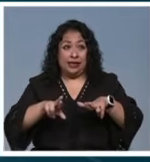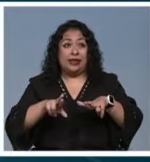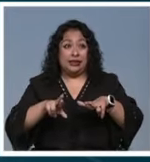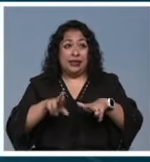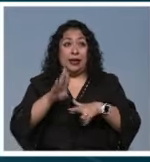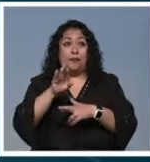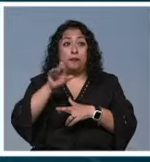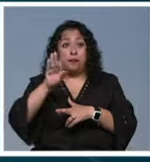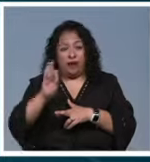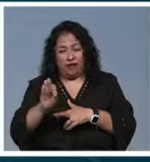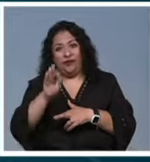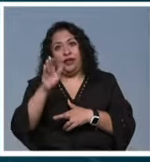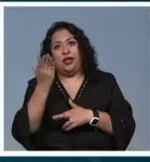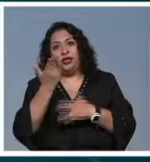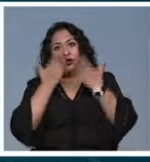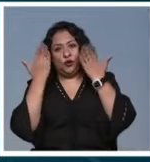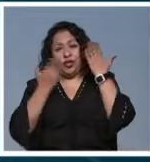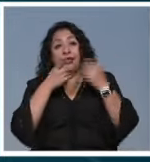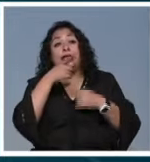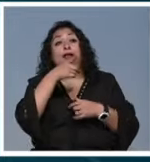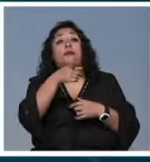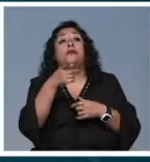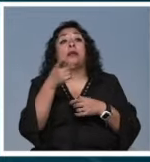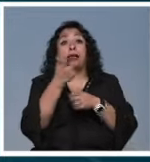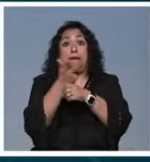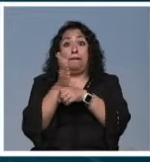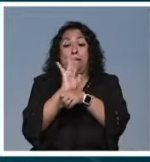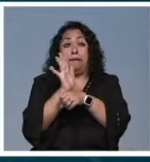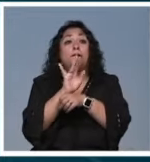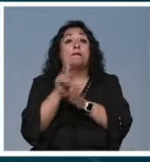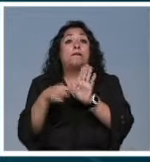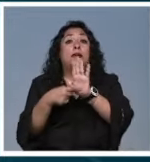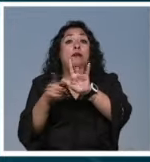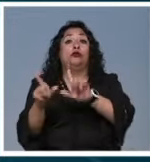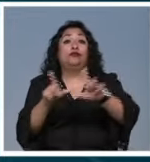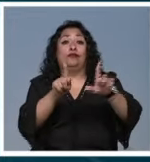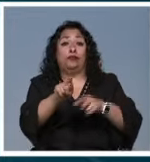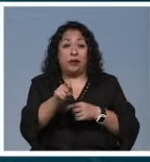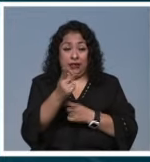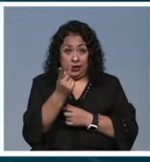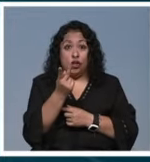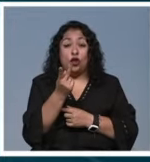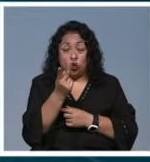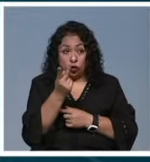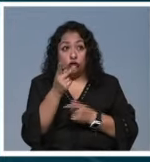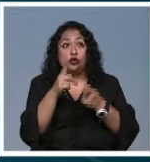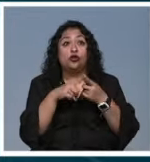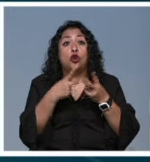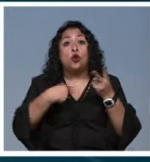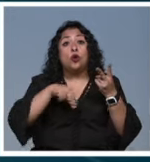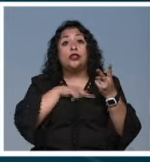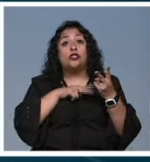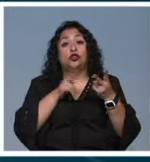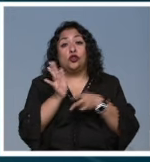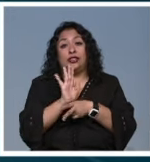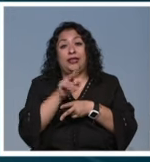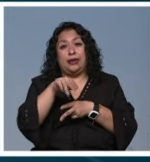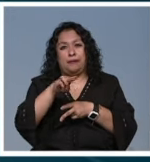BAFTA estudiantil. Las producciones podrán verse a través de la pantalla del Canal 22 y de nuestro cine